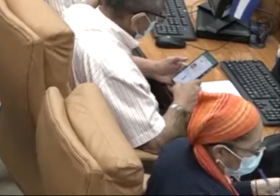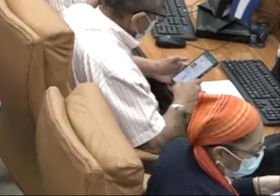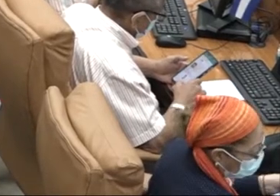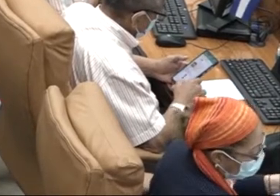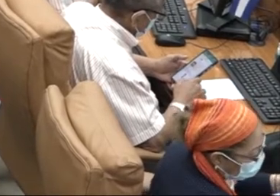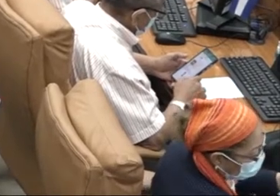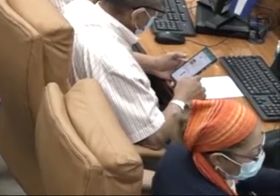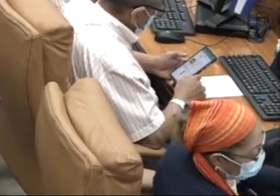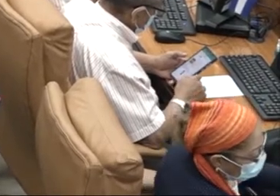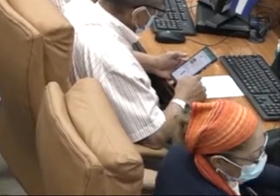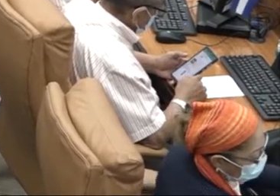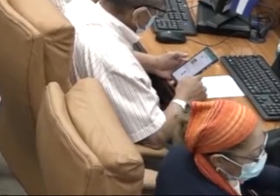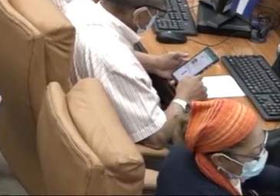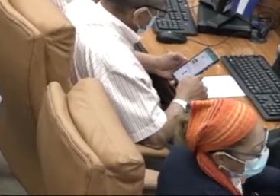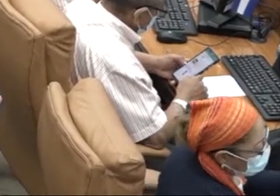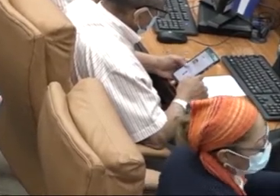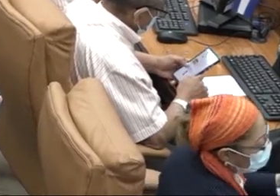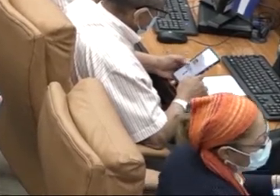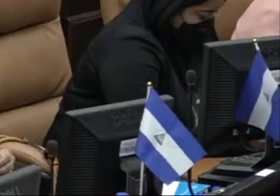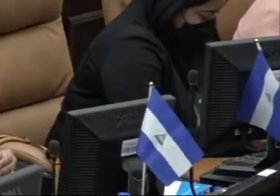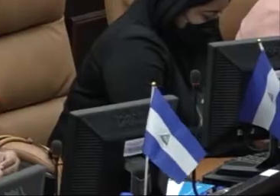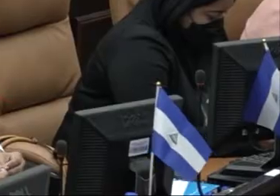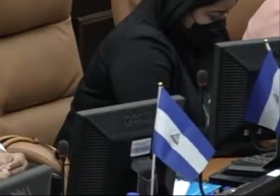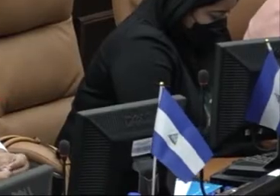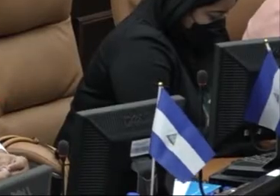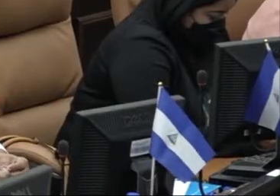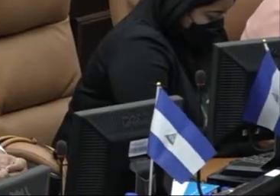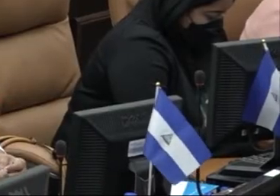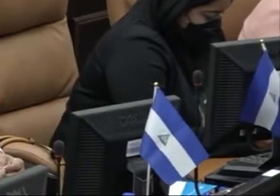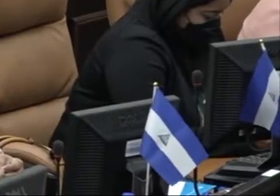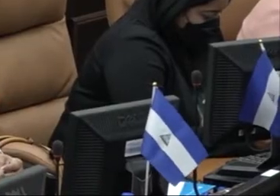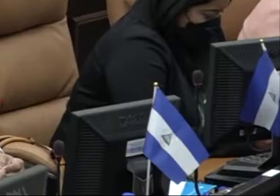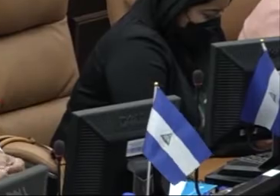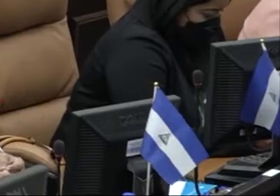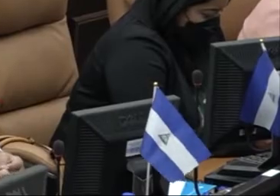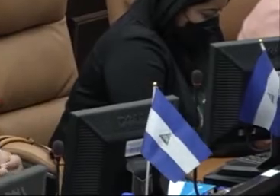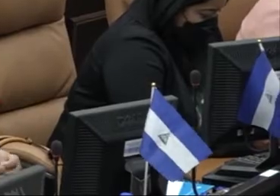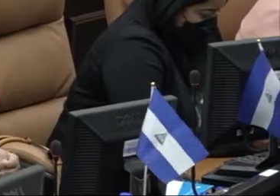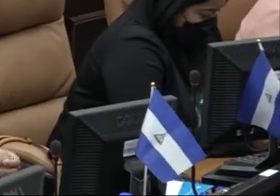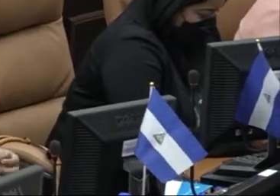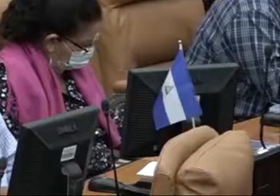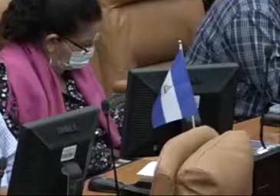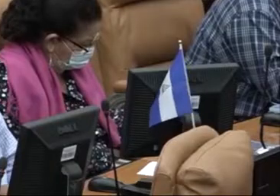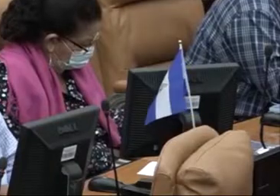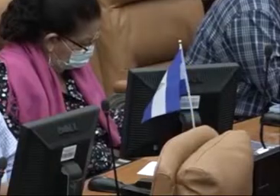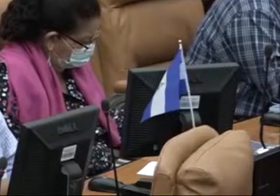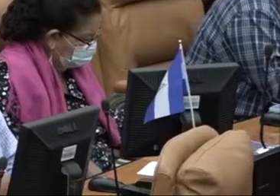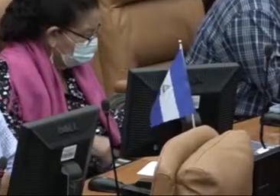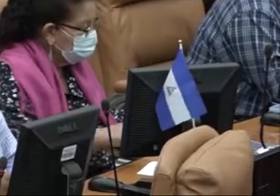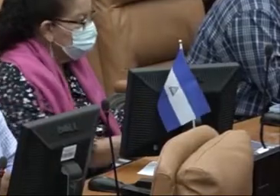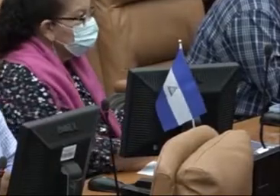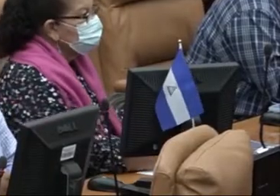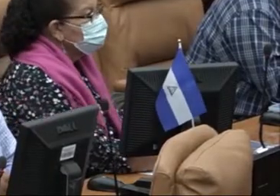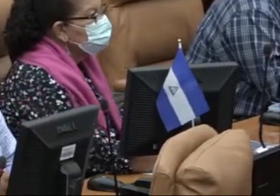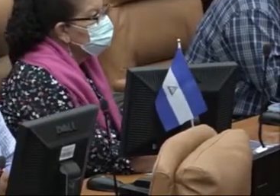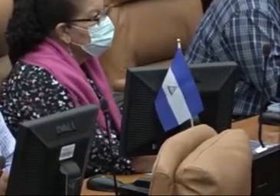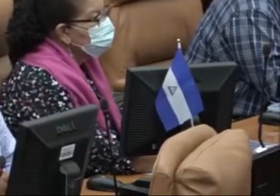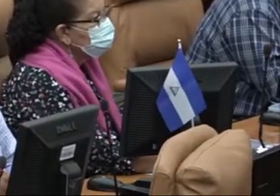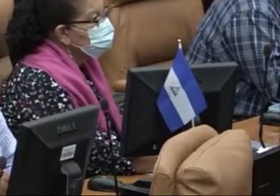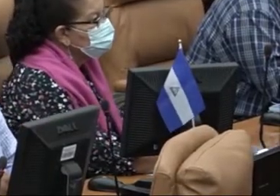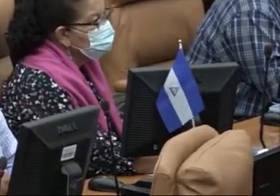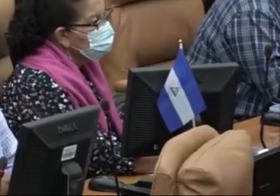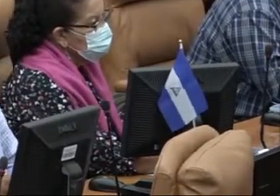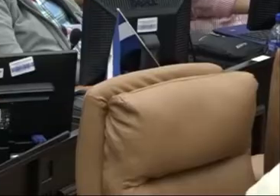Con 88 votos a favor, la Asamblea Nacional aprobó el acuerdo con el gobierno de la República Popular China que exime a